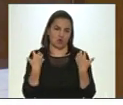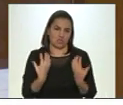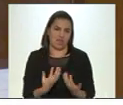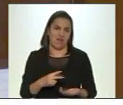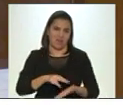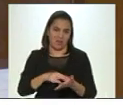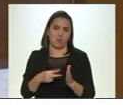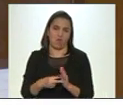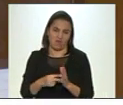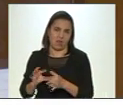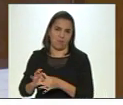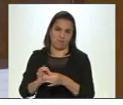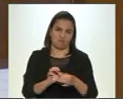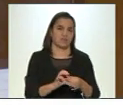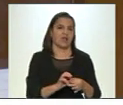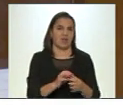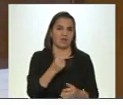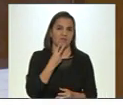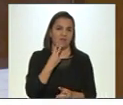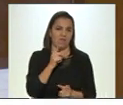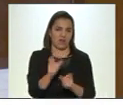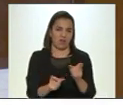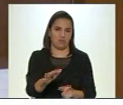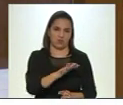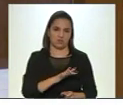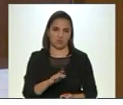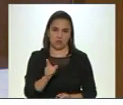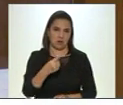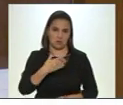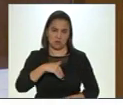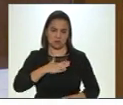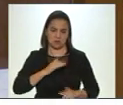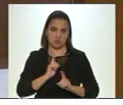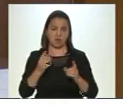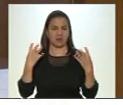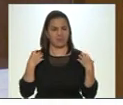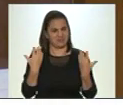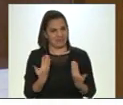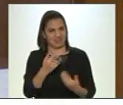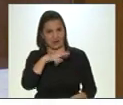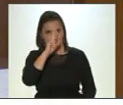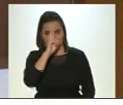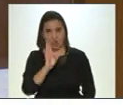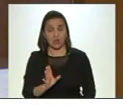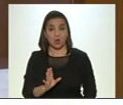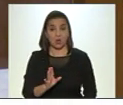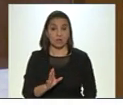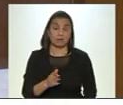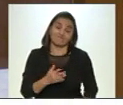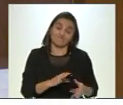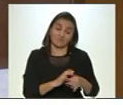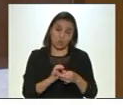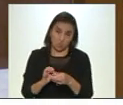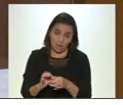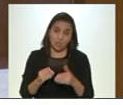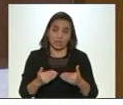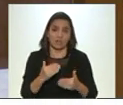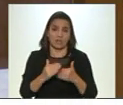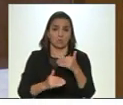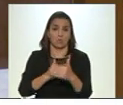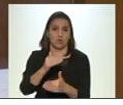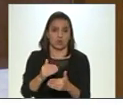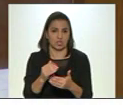crisis y de los problemas que vive nuestra sociedad. Por ello, creo que si algo pudiera servir todo este proceso es que